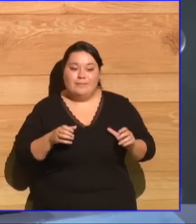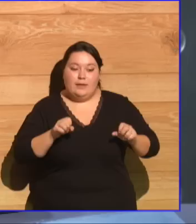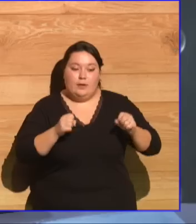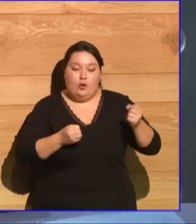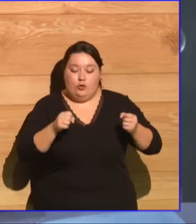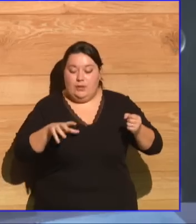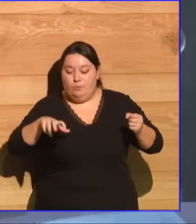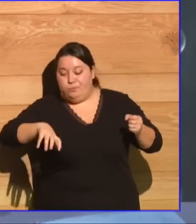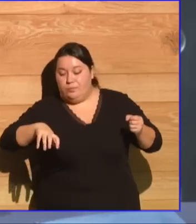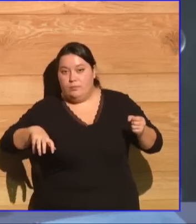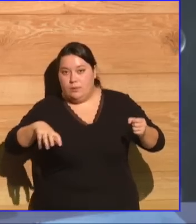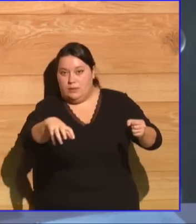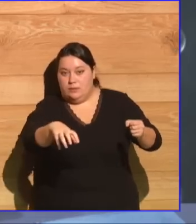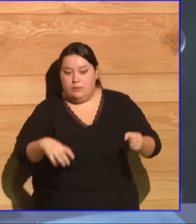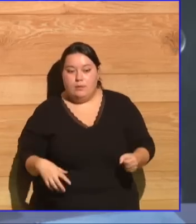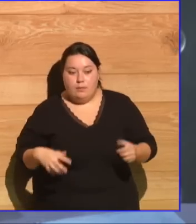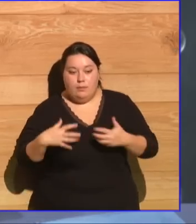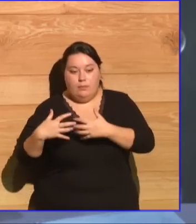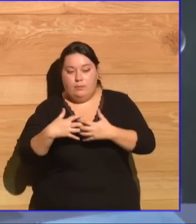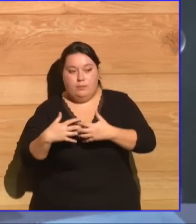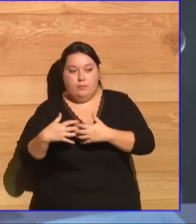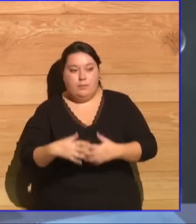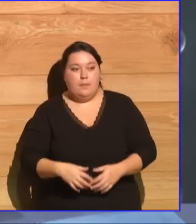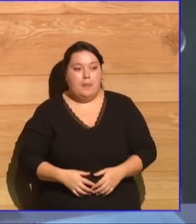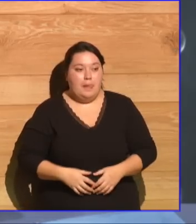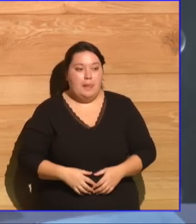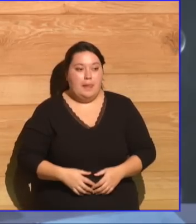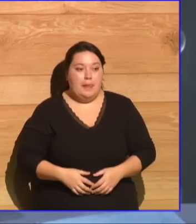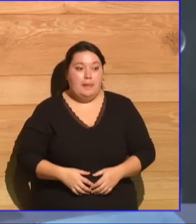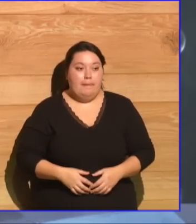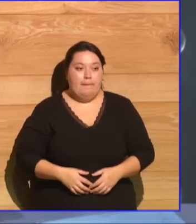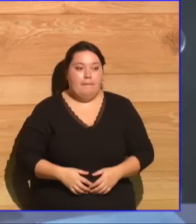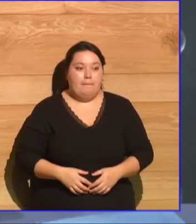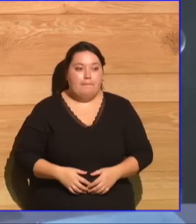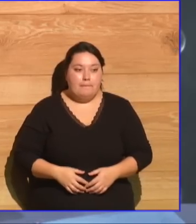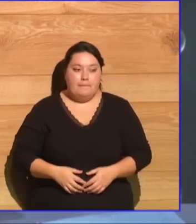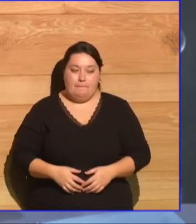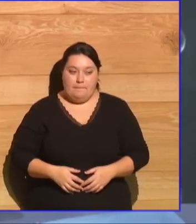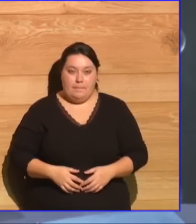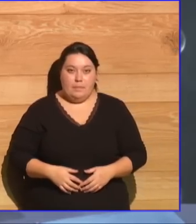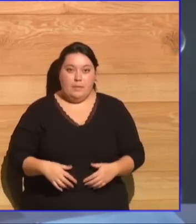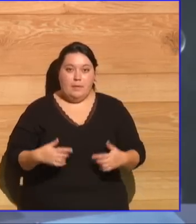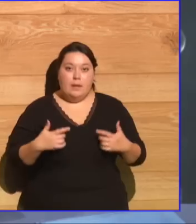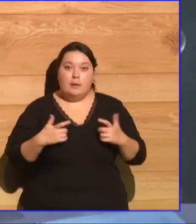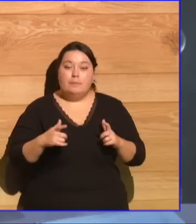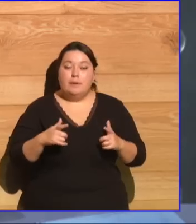cosas. Otra de las cosas que se ven muy bien en la película es cómo la parte artesanal de los efectos, y estamos hablando de una película con